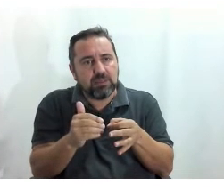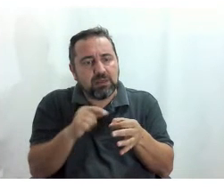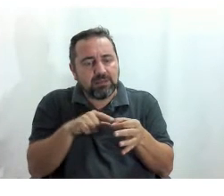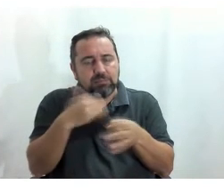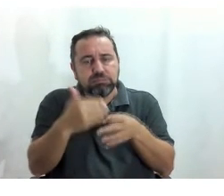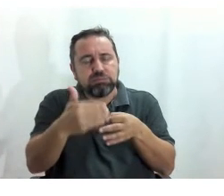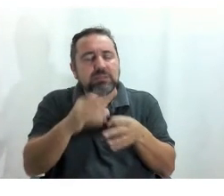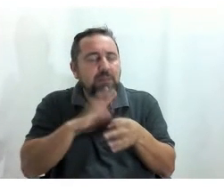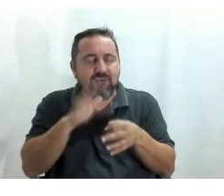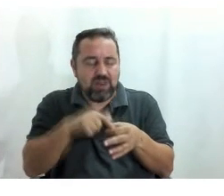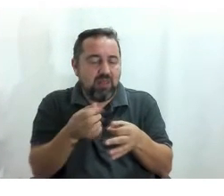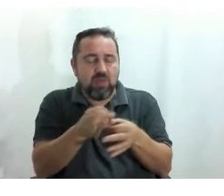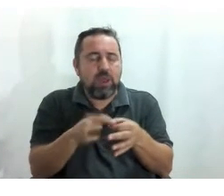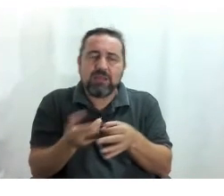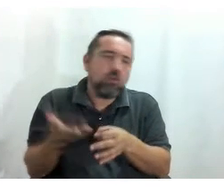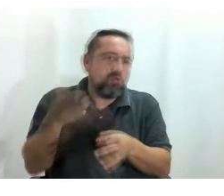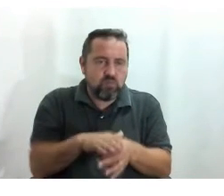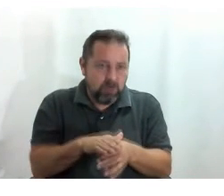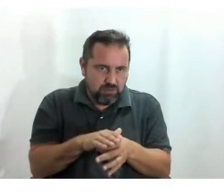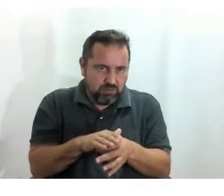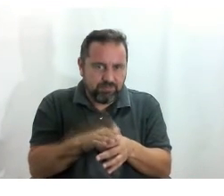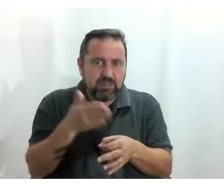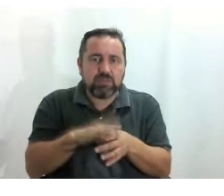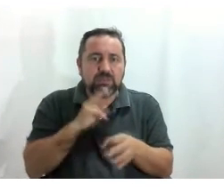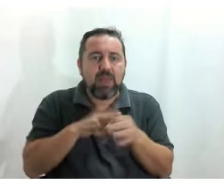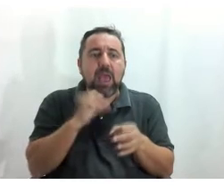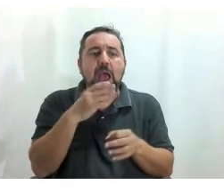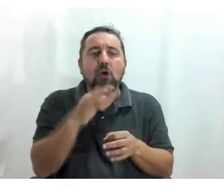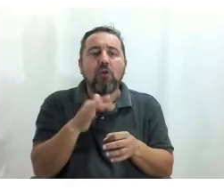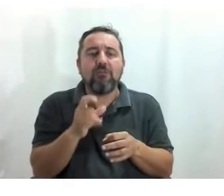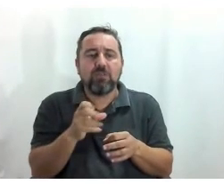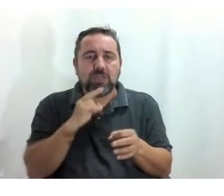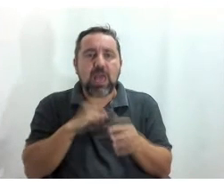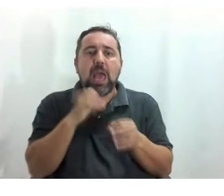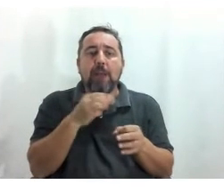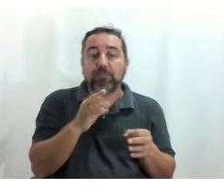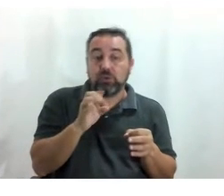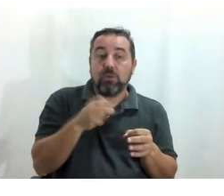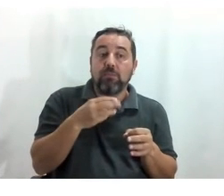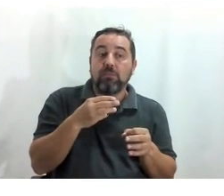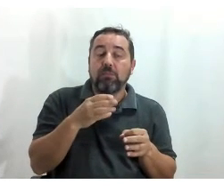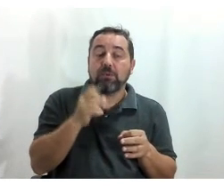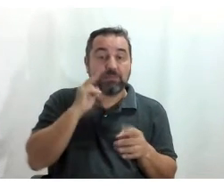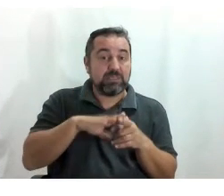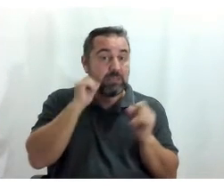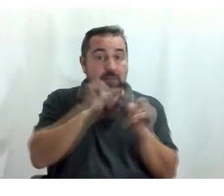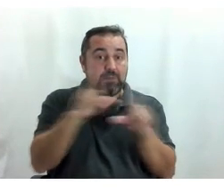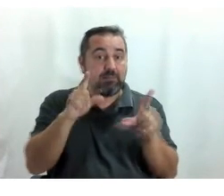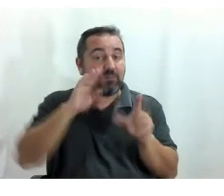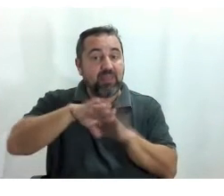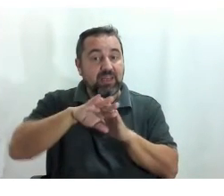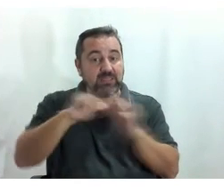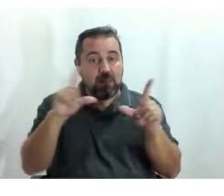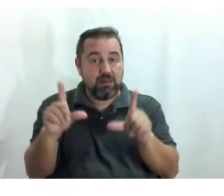La célula acaba muriendo por apoptosis. Cuando la célula ciliada muere por apoptosis, como podéis ver en las imágenes de la derecha,